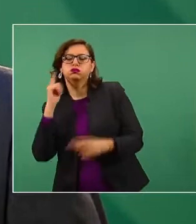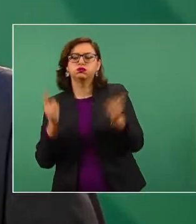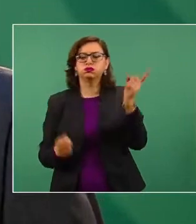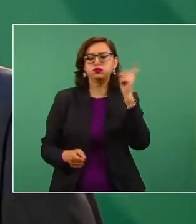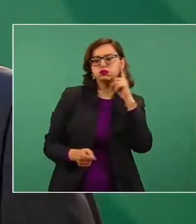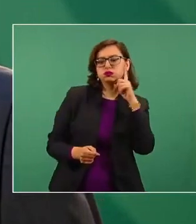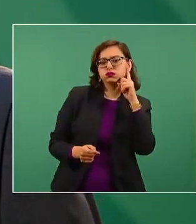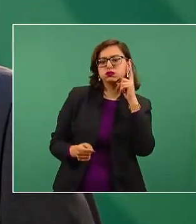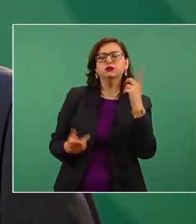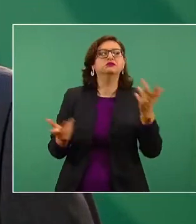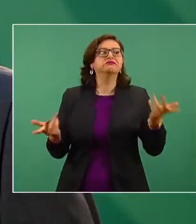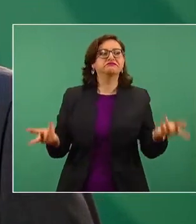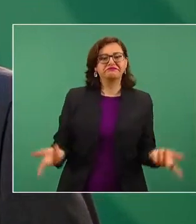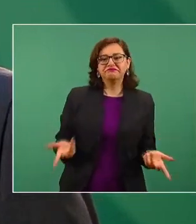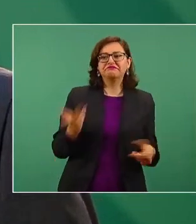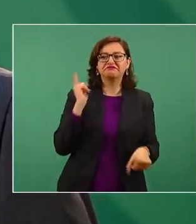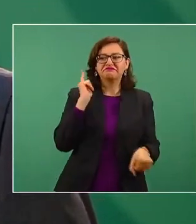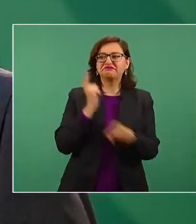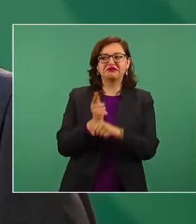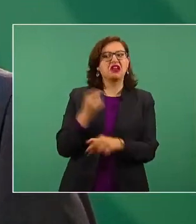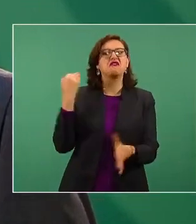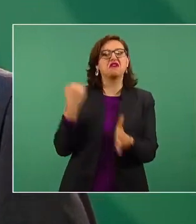escuchando.